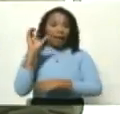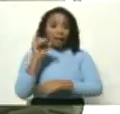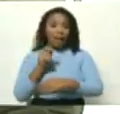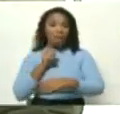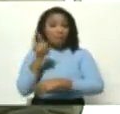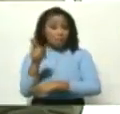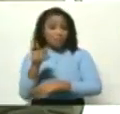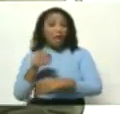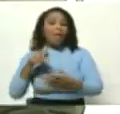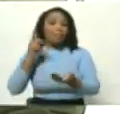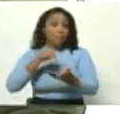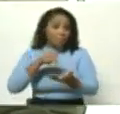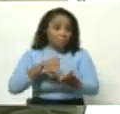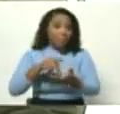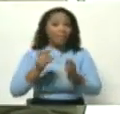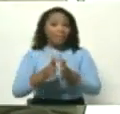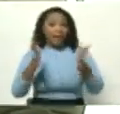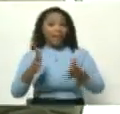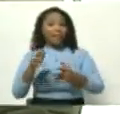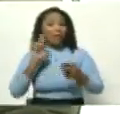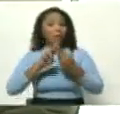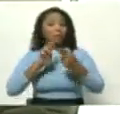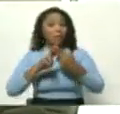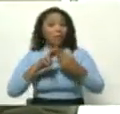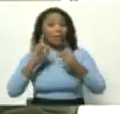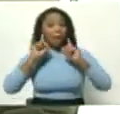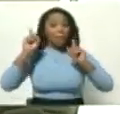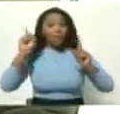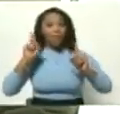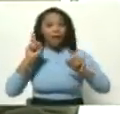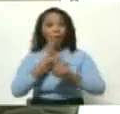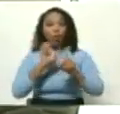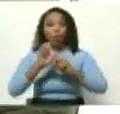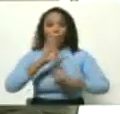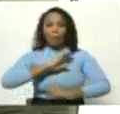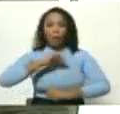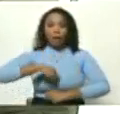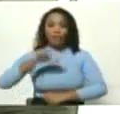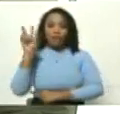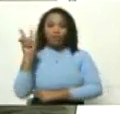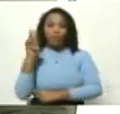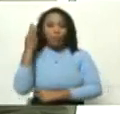una tremenda conocida de la música criolla, Aramina